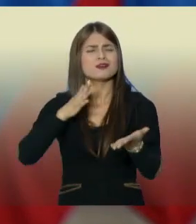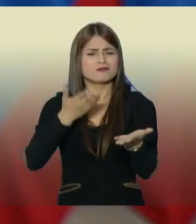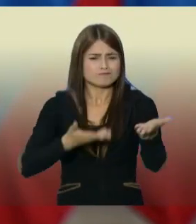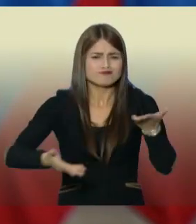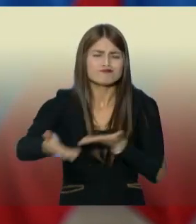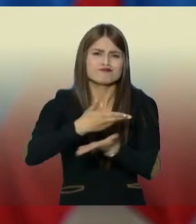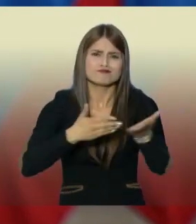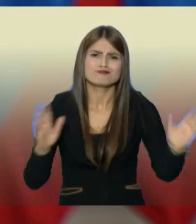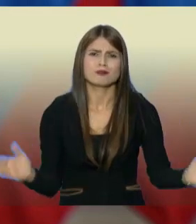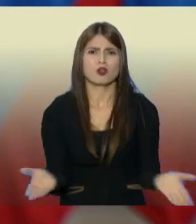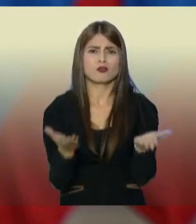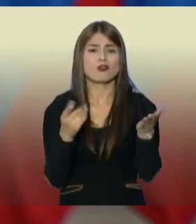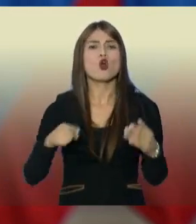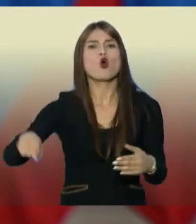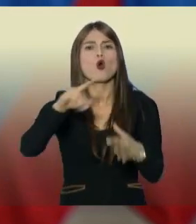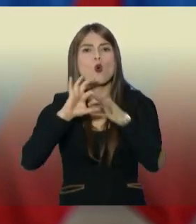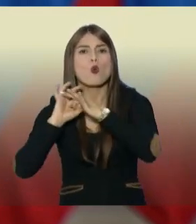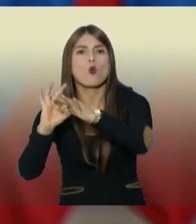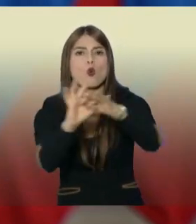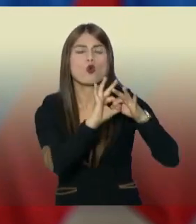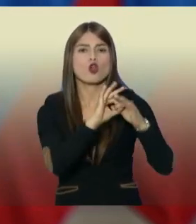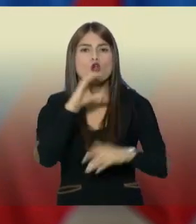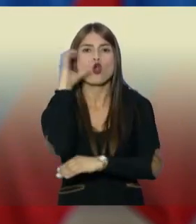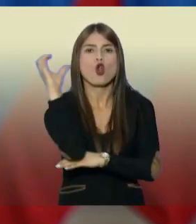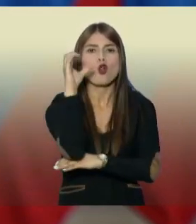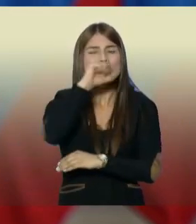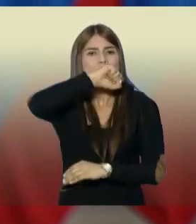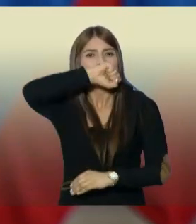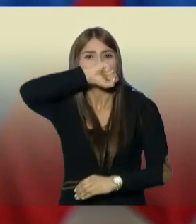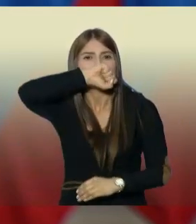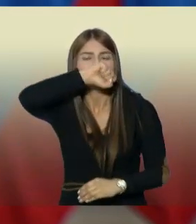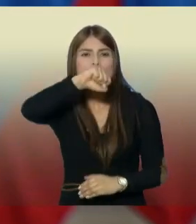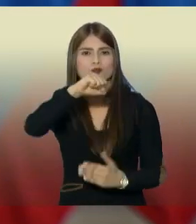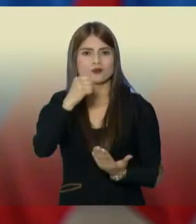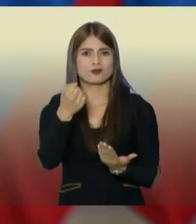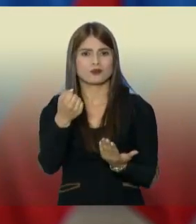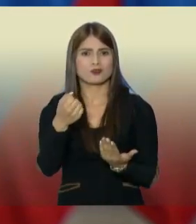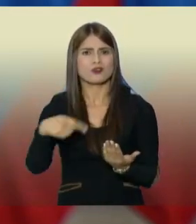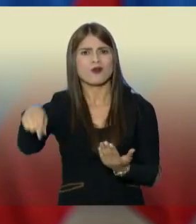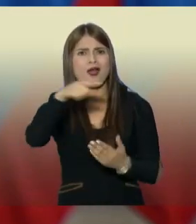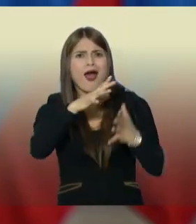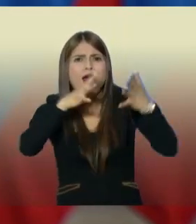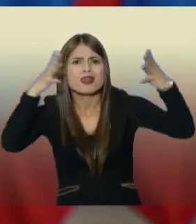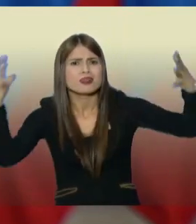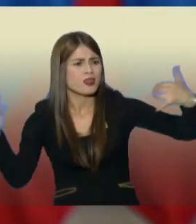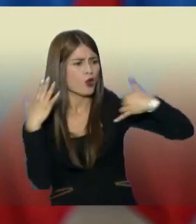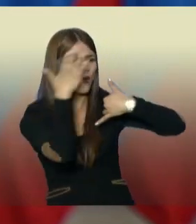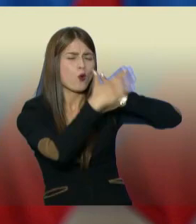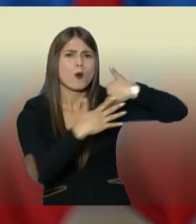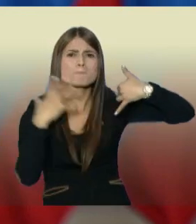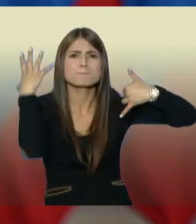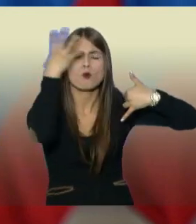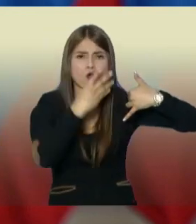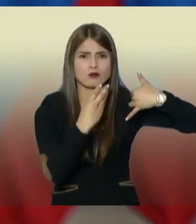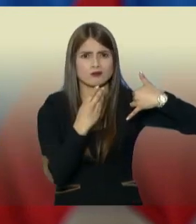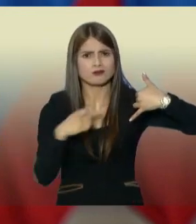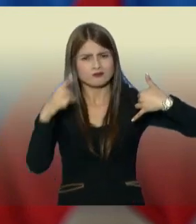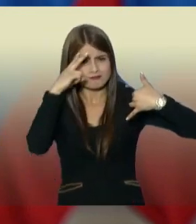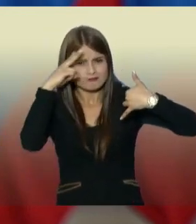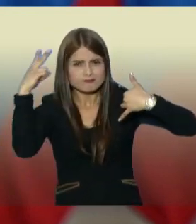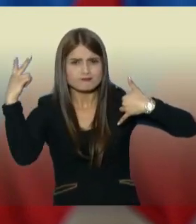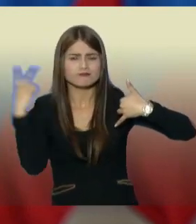un pueblo una nación una patria inmensa y hermosa honremos